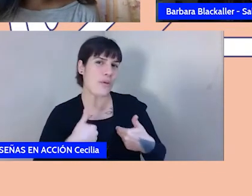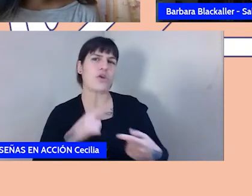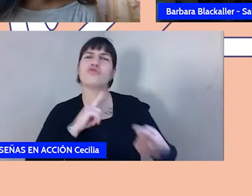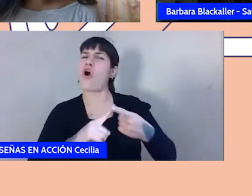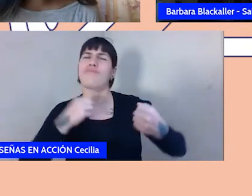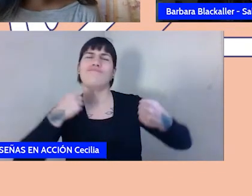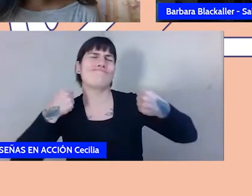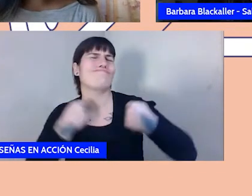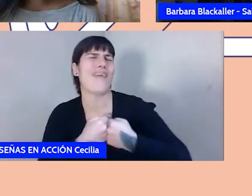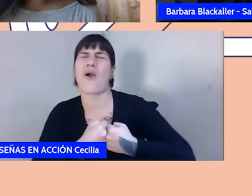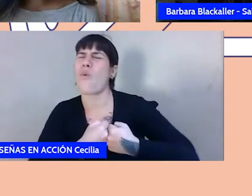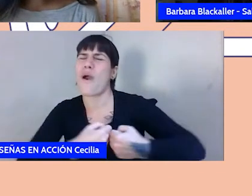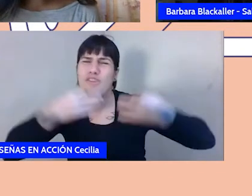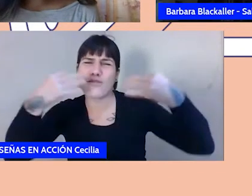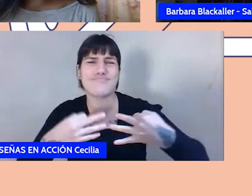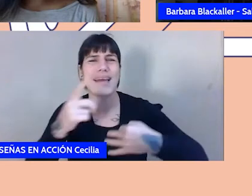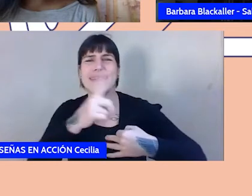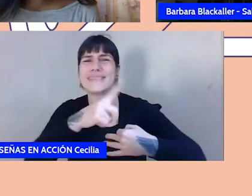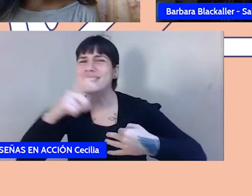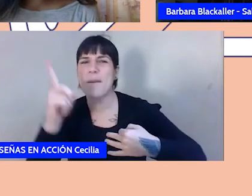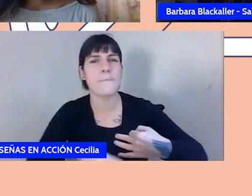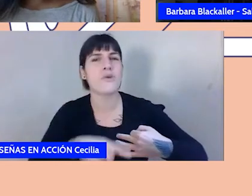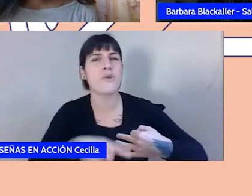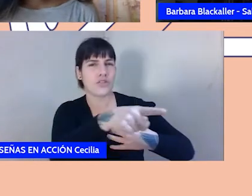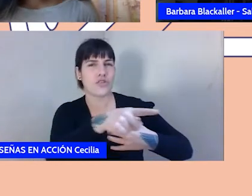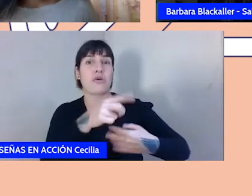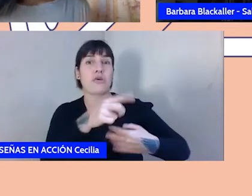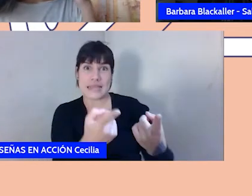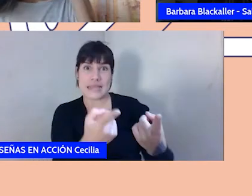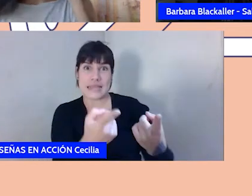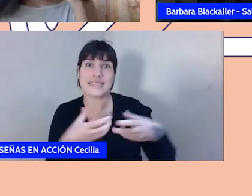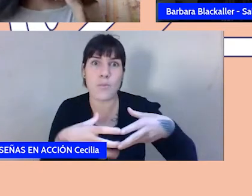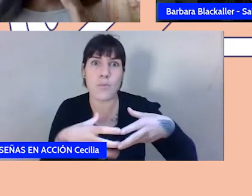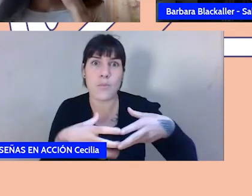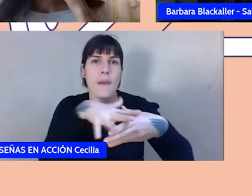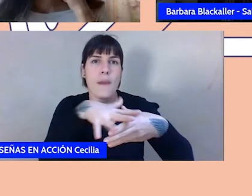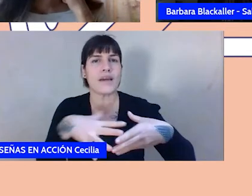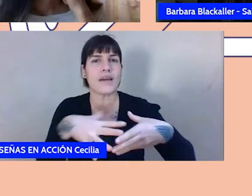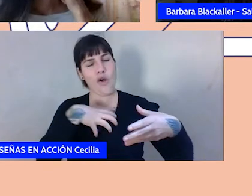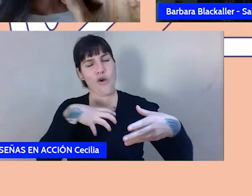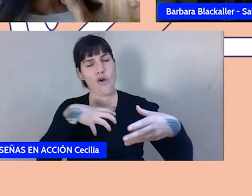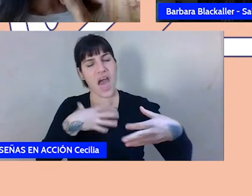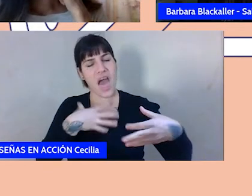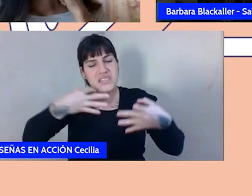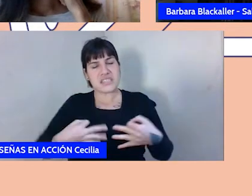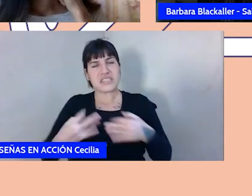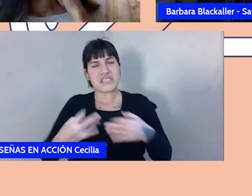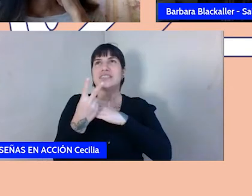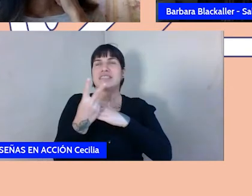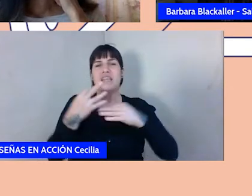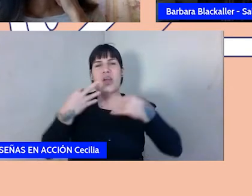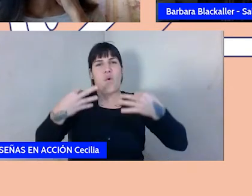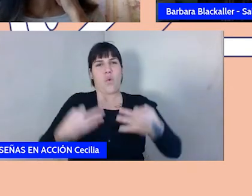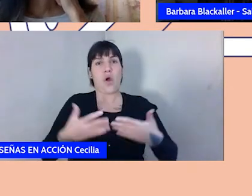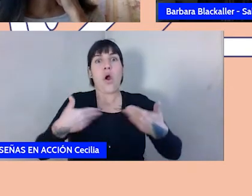realidad es que necesitamos estos espacios de confianza, seguros, en donde podemos discutir cosas que antes no se podían discutir, ¿no?